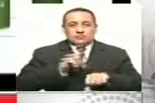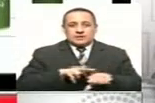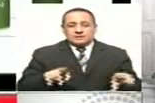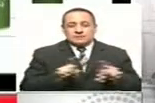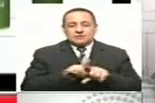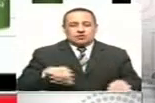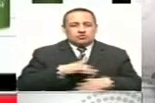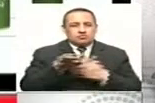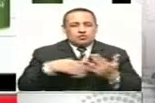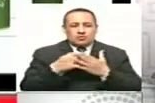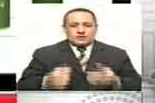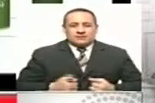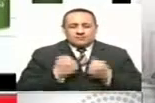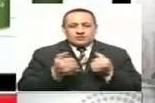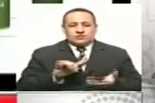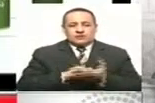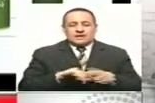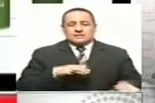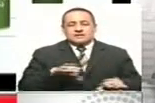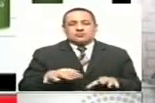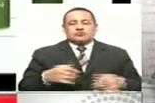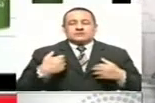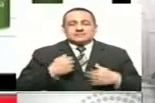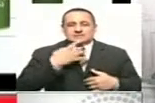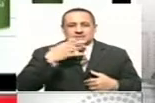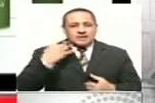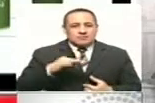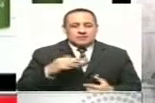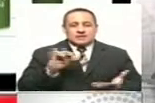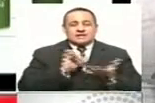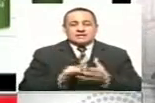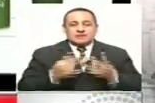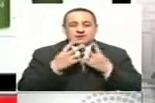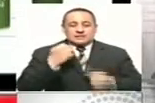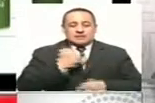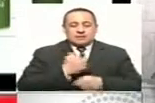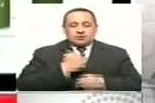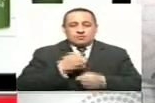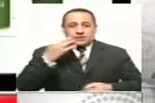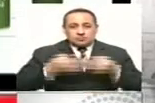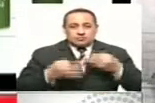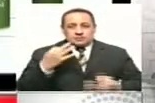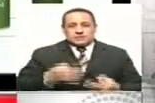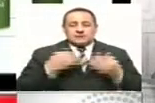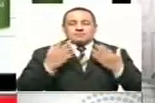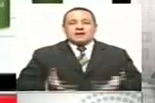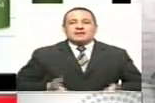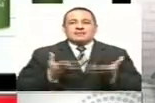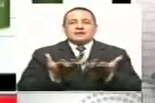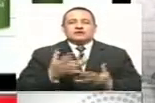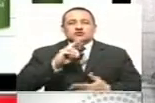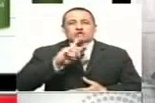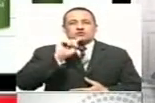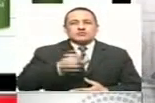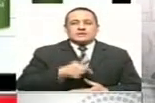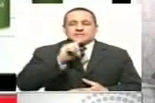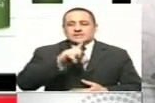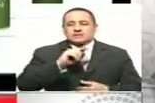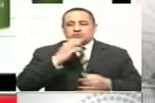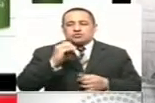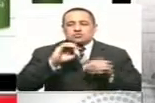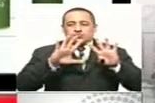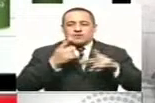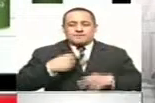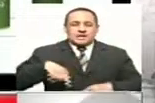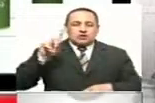todos los esfuerzos que se ha hecho, se prevé que la ejecución presupuestaria va a llegar a 2.109 millones